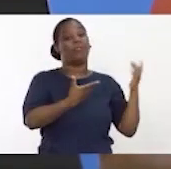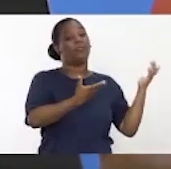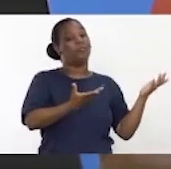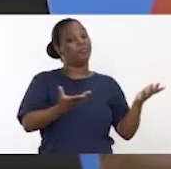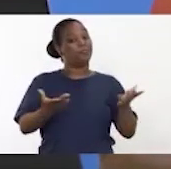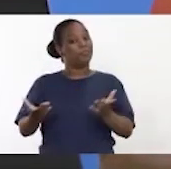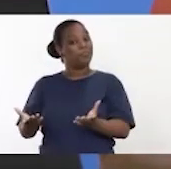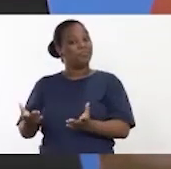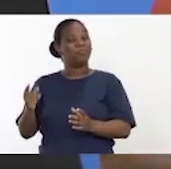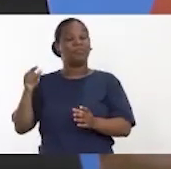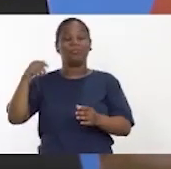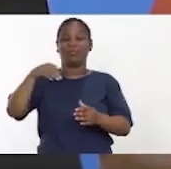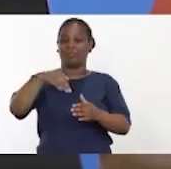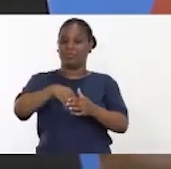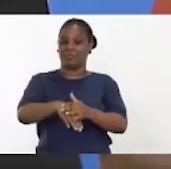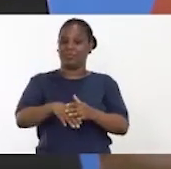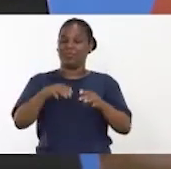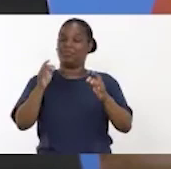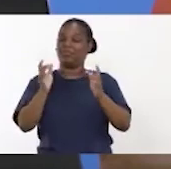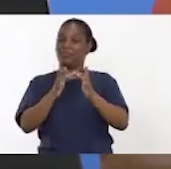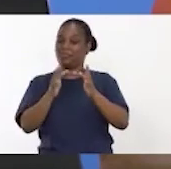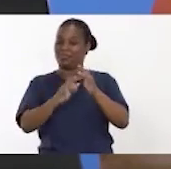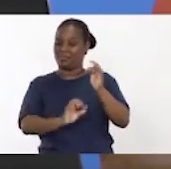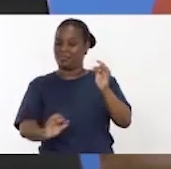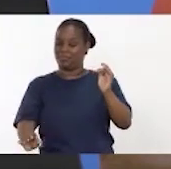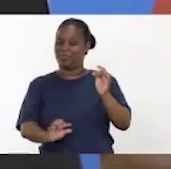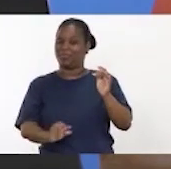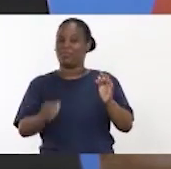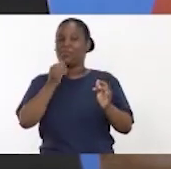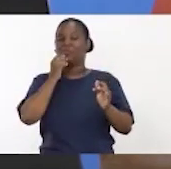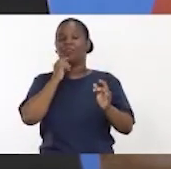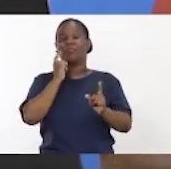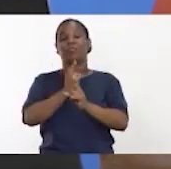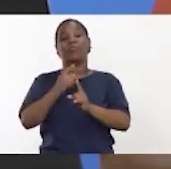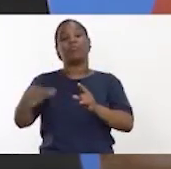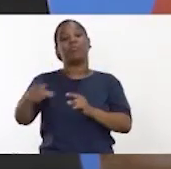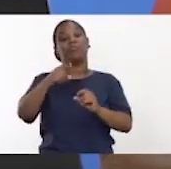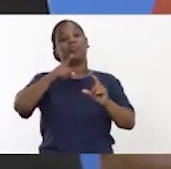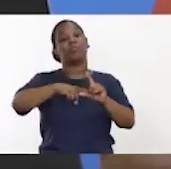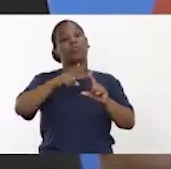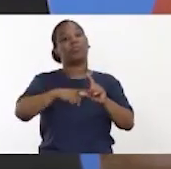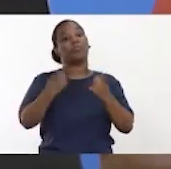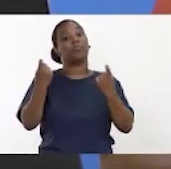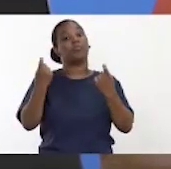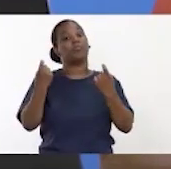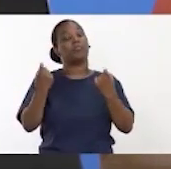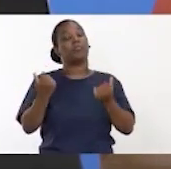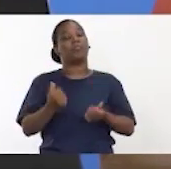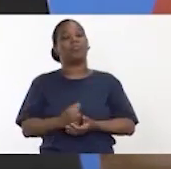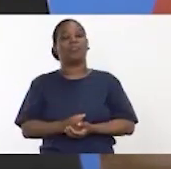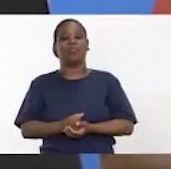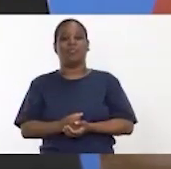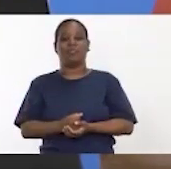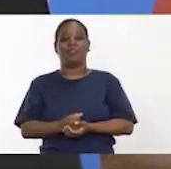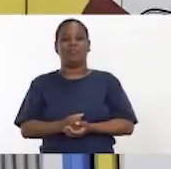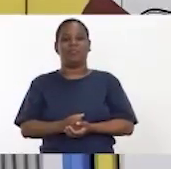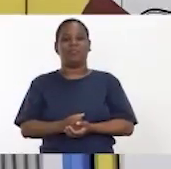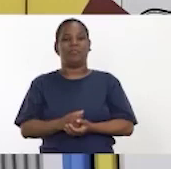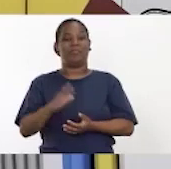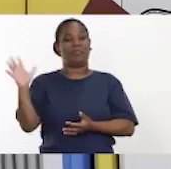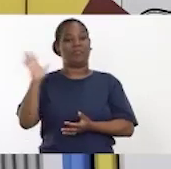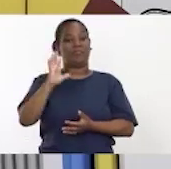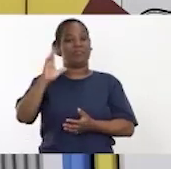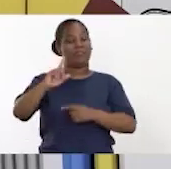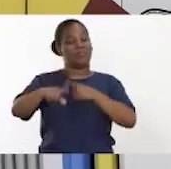Los invitamos a que entren al portal y puedan encontrar todos los contenidos que les sean necesarios.